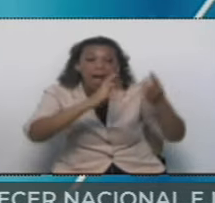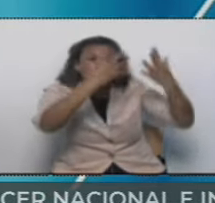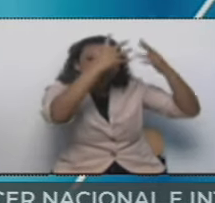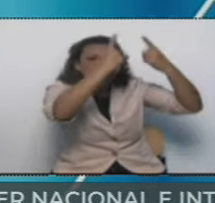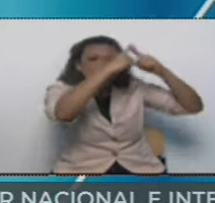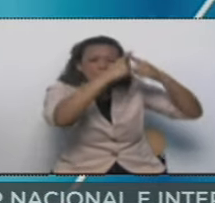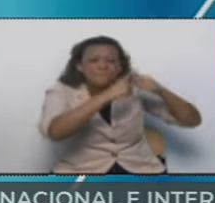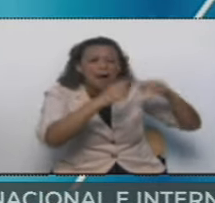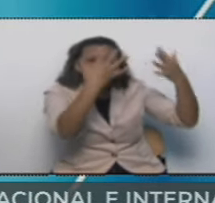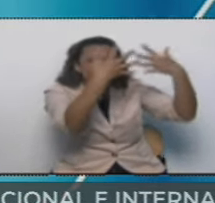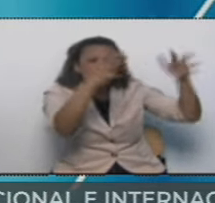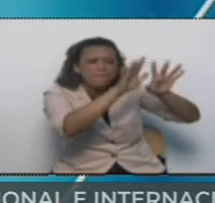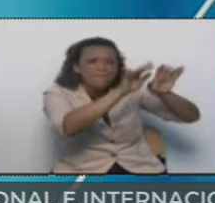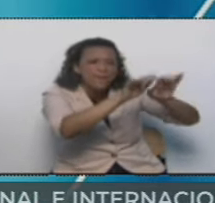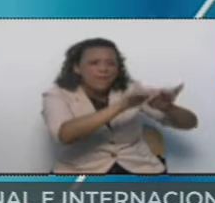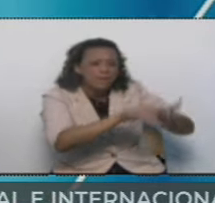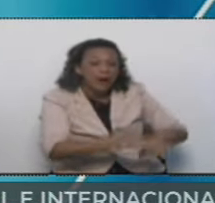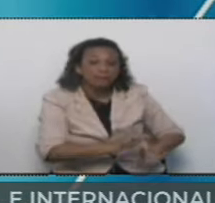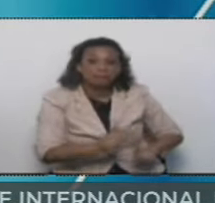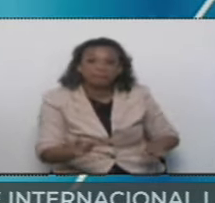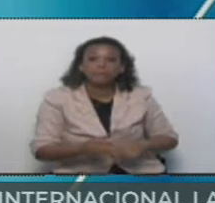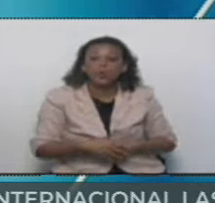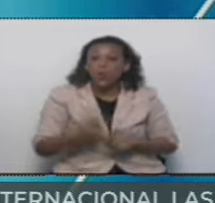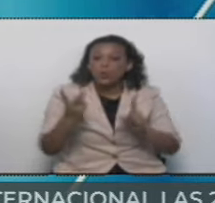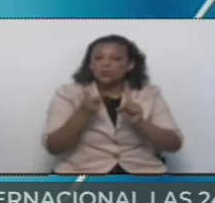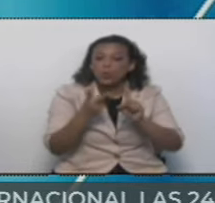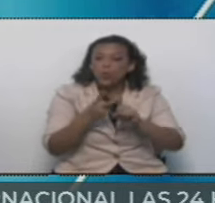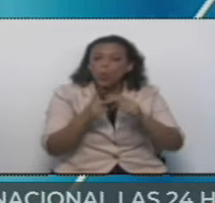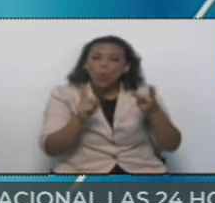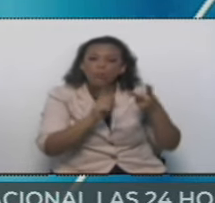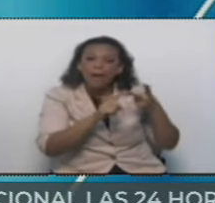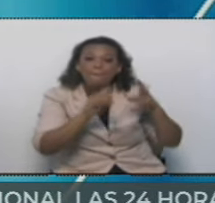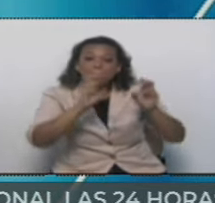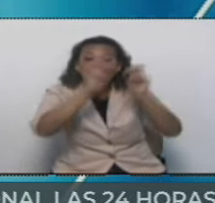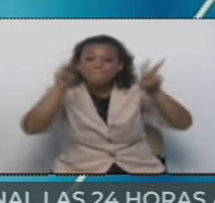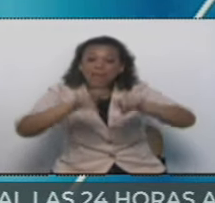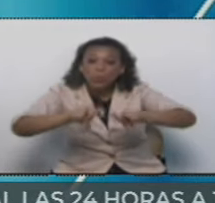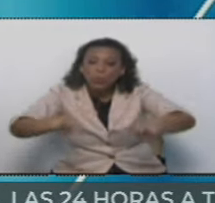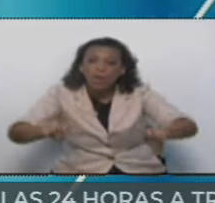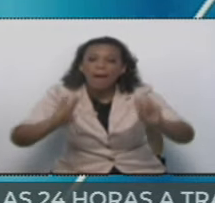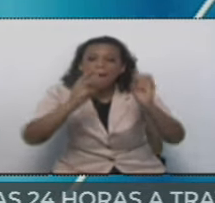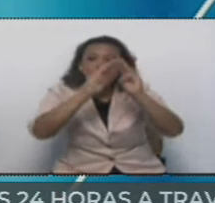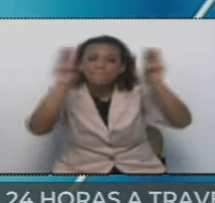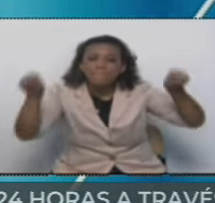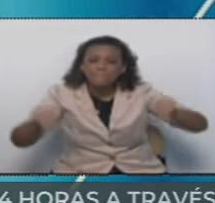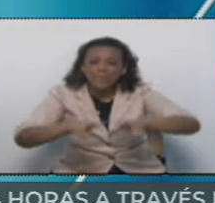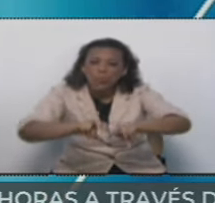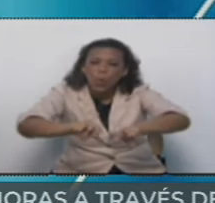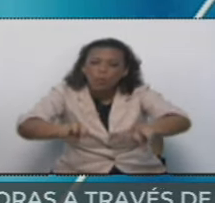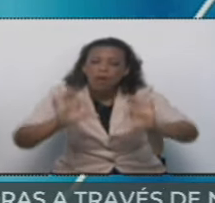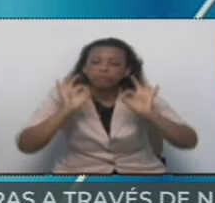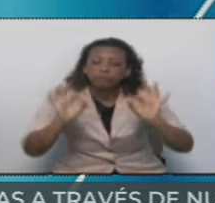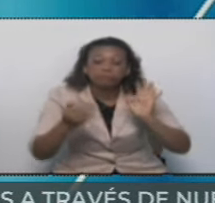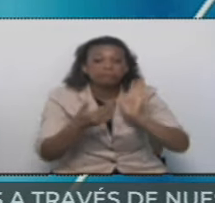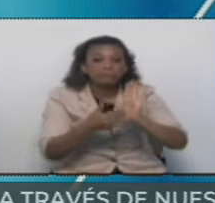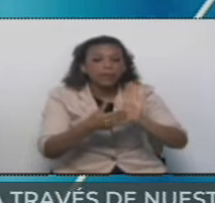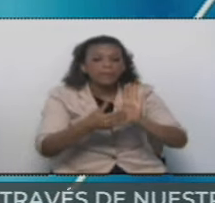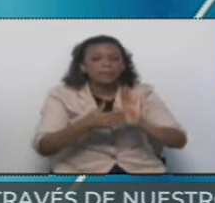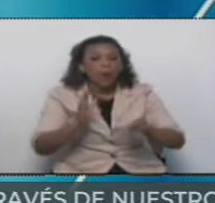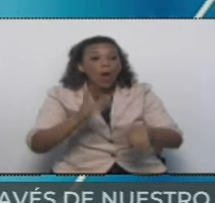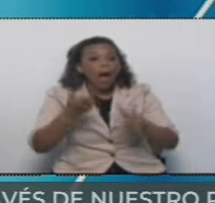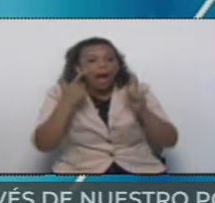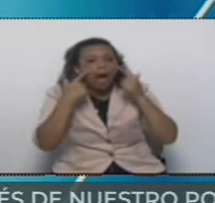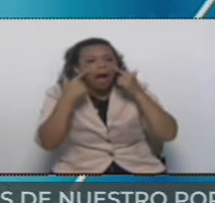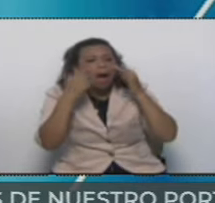concretas de altísima calidad. Un segundo elemento es la metodología empleada, que es bien, bien importante porque nos